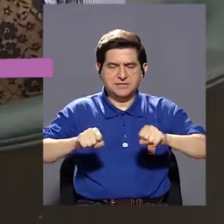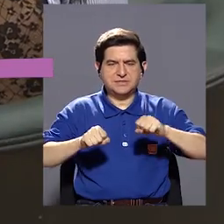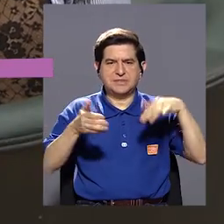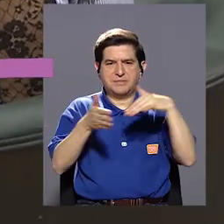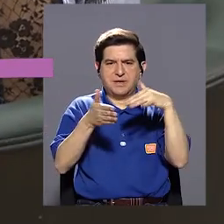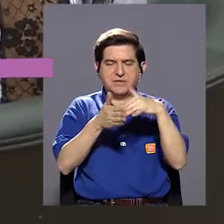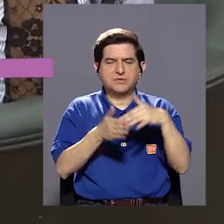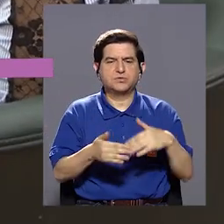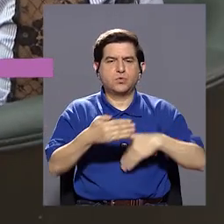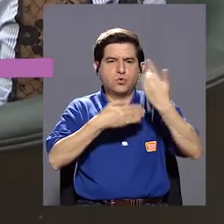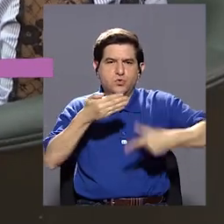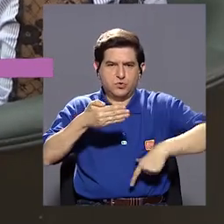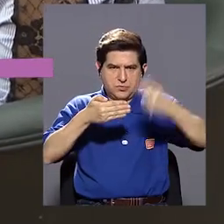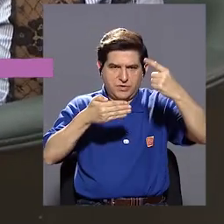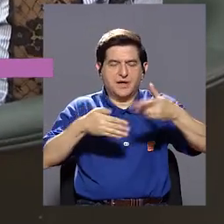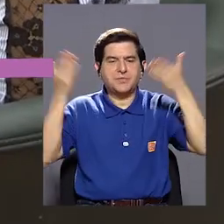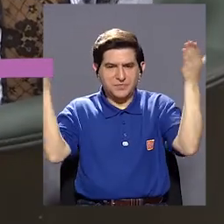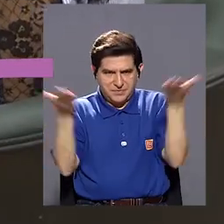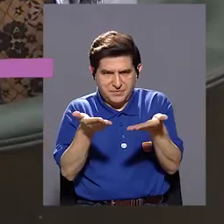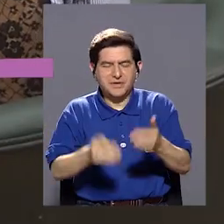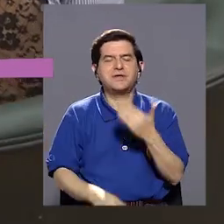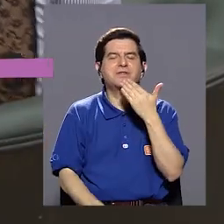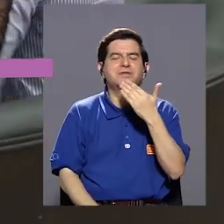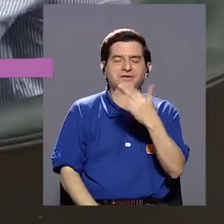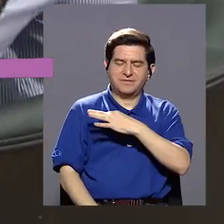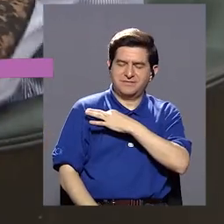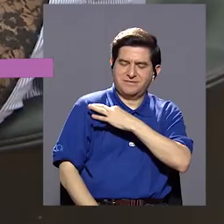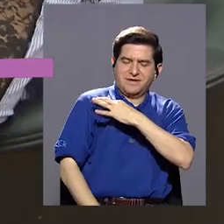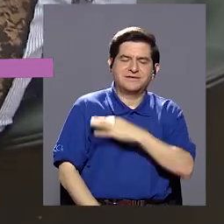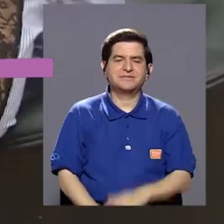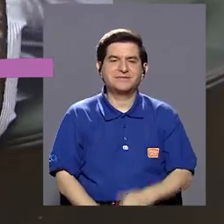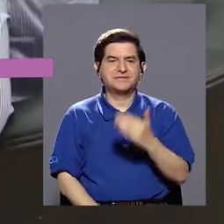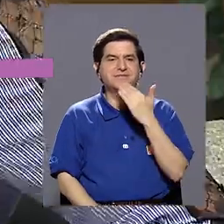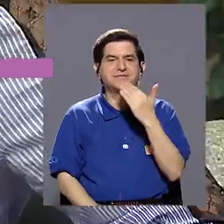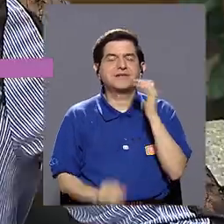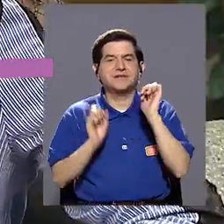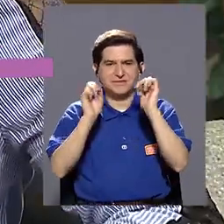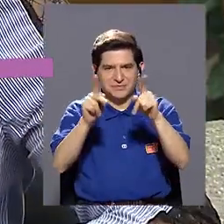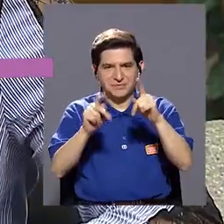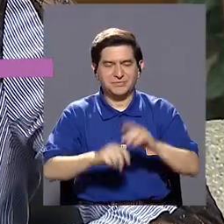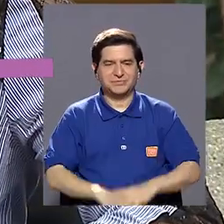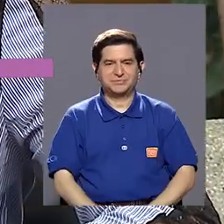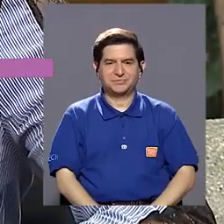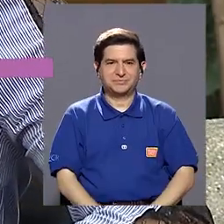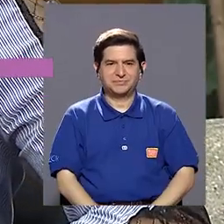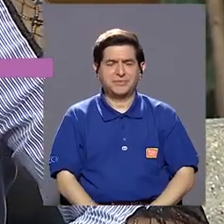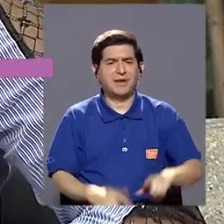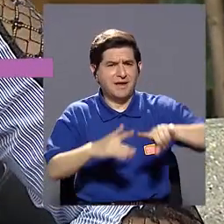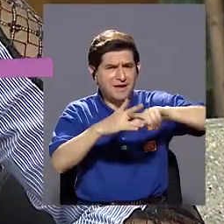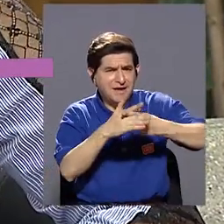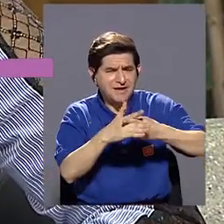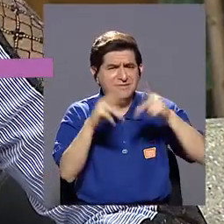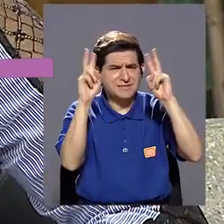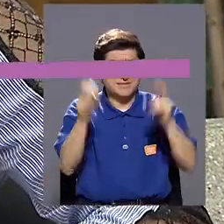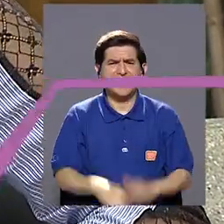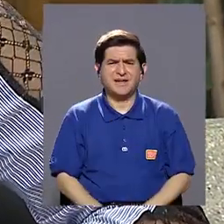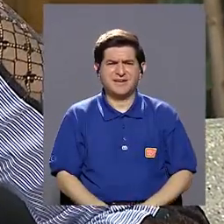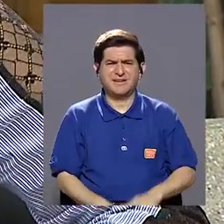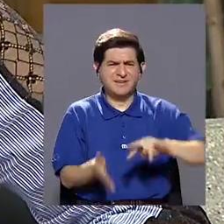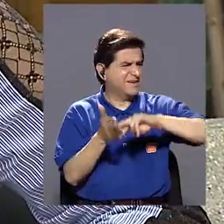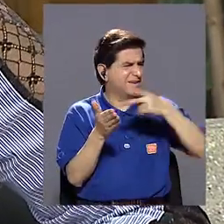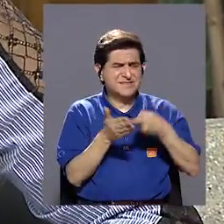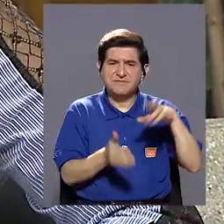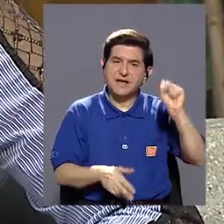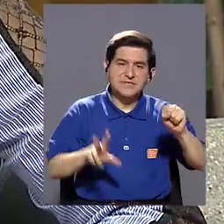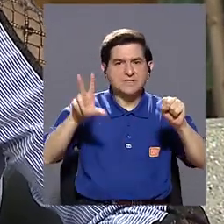del Sistema de Estudios de Posgrado. Bienvenido, Esteban. Muchas gracias por la invitación. Y gracias por el espacio también. Y iniciamos con el